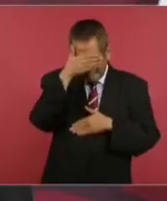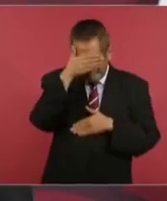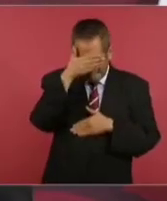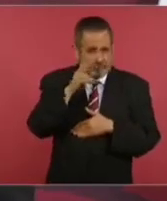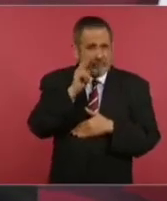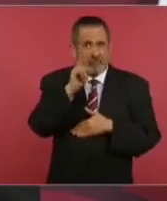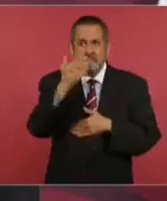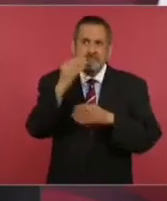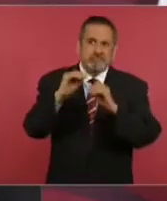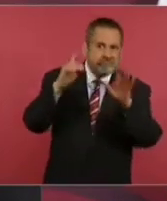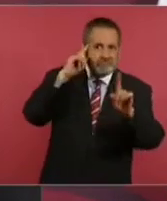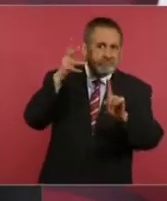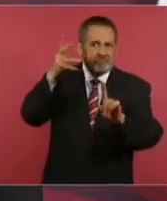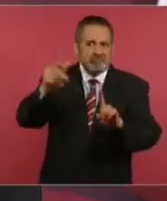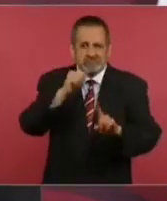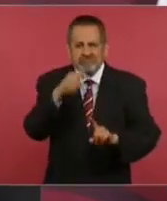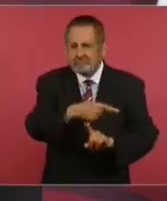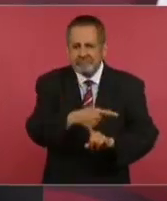Entonces,